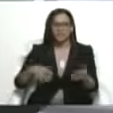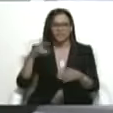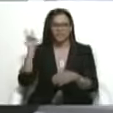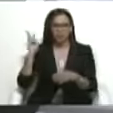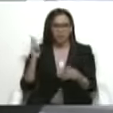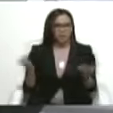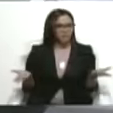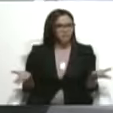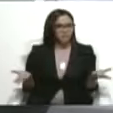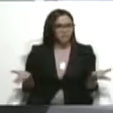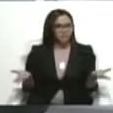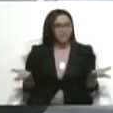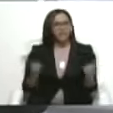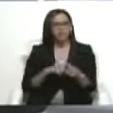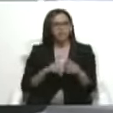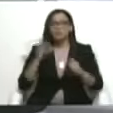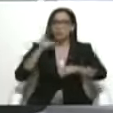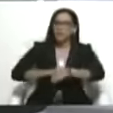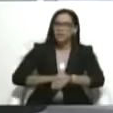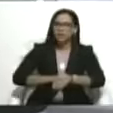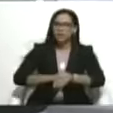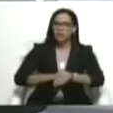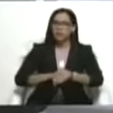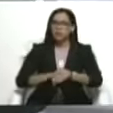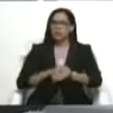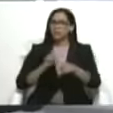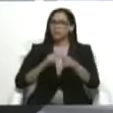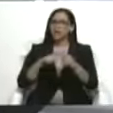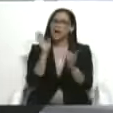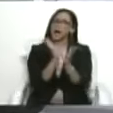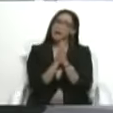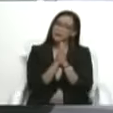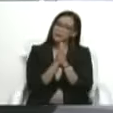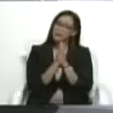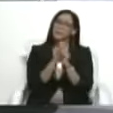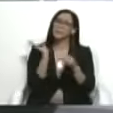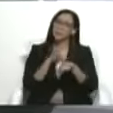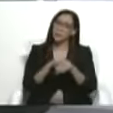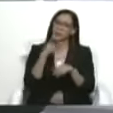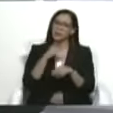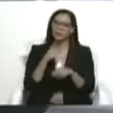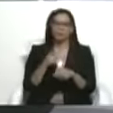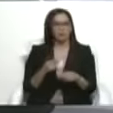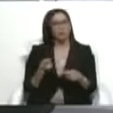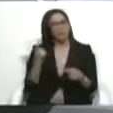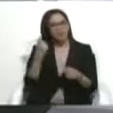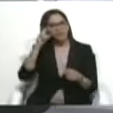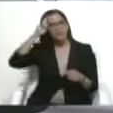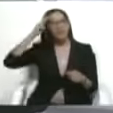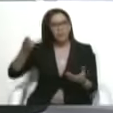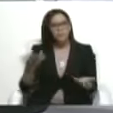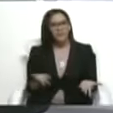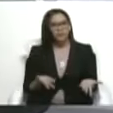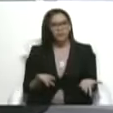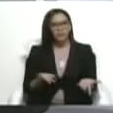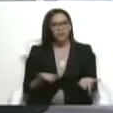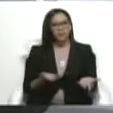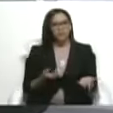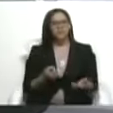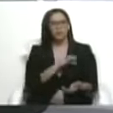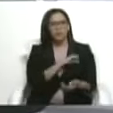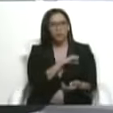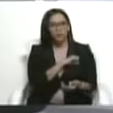si son detenidos, se convierten automáticamente en presos políticos. Me parece no solo infame, cobarde, sino